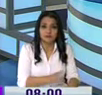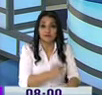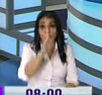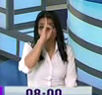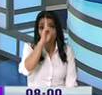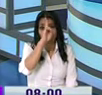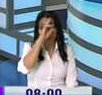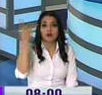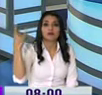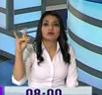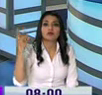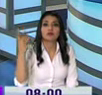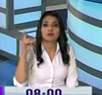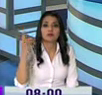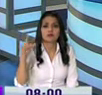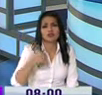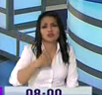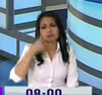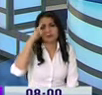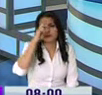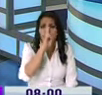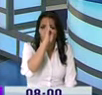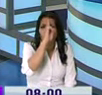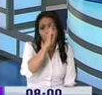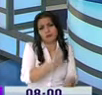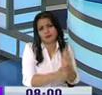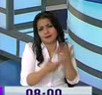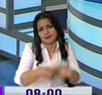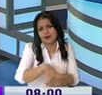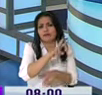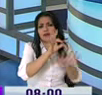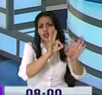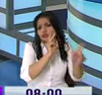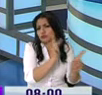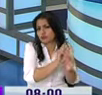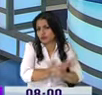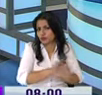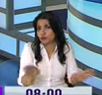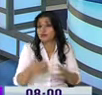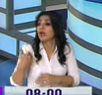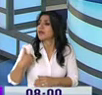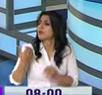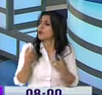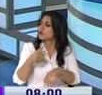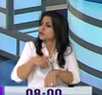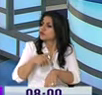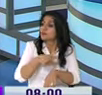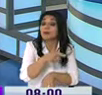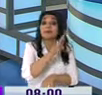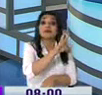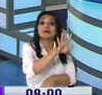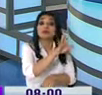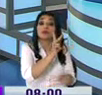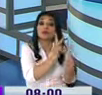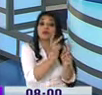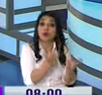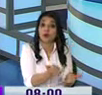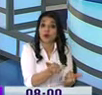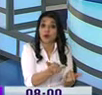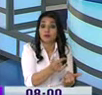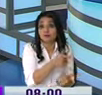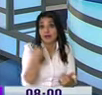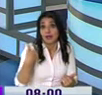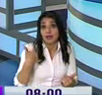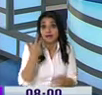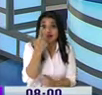Uruguay-Bolivia. Yo digo que Uruguay también está clasificado, tiene 28 puntos, ¿no? Argentina, ¿cuántos tenía? 25 puntos. 25 era, ¿no? Puntos. Hoy día se gana 3 puntos. Uy,